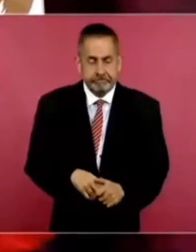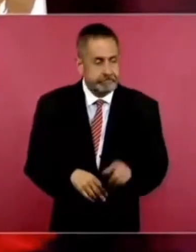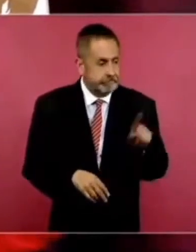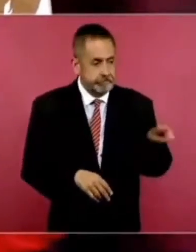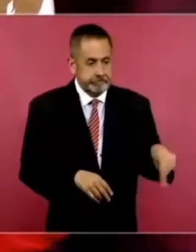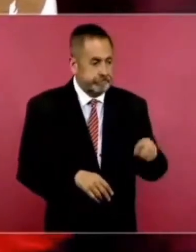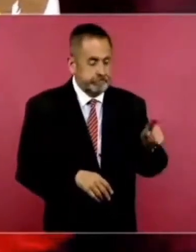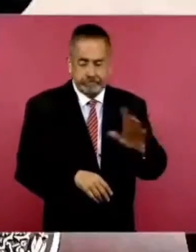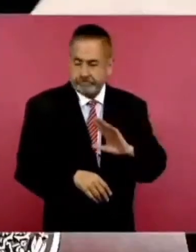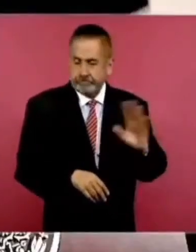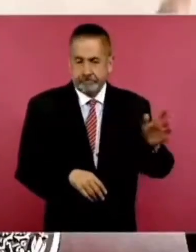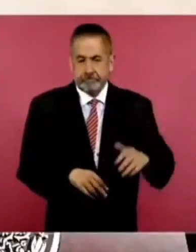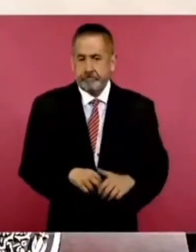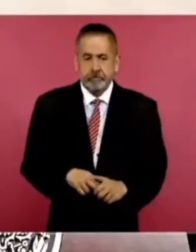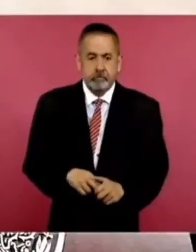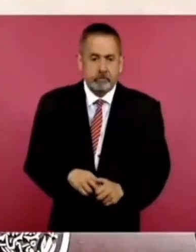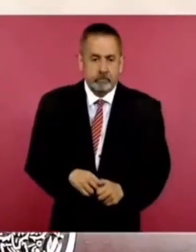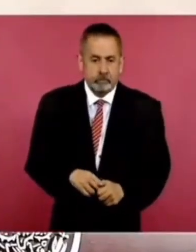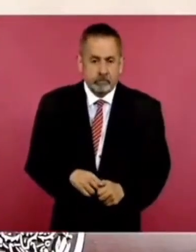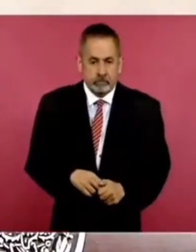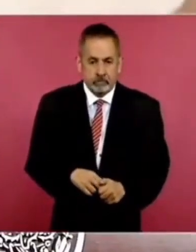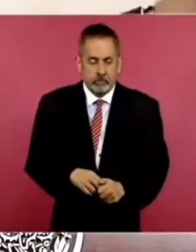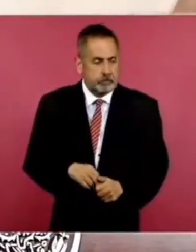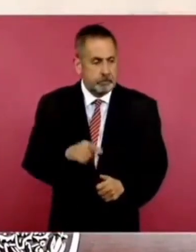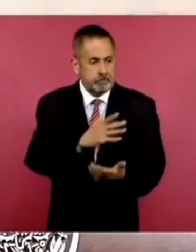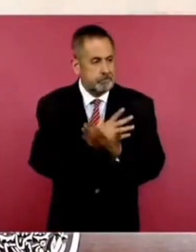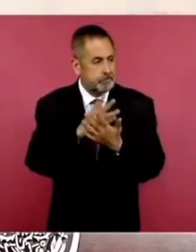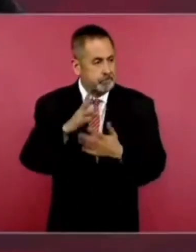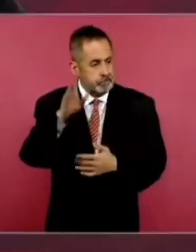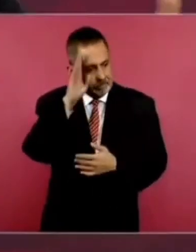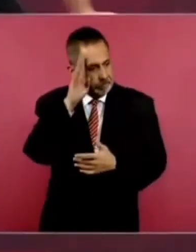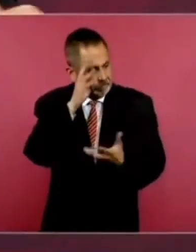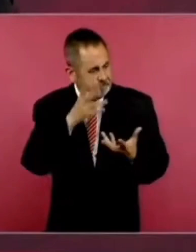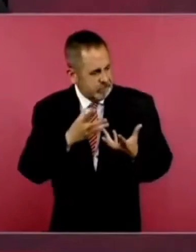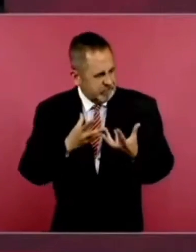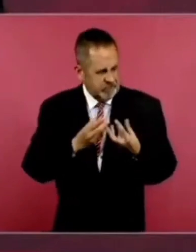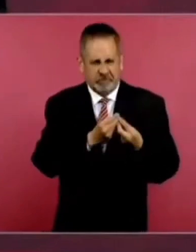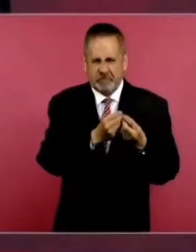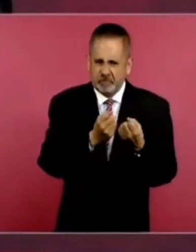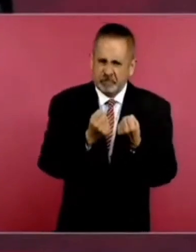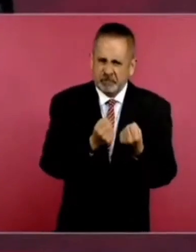están en la extrema derecha,